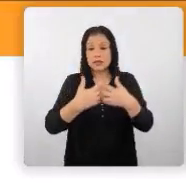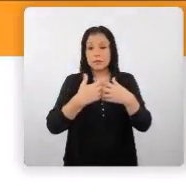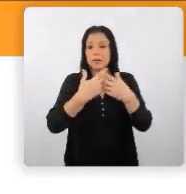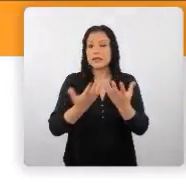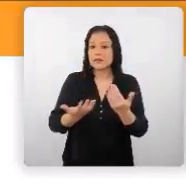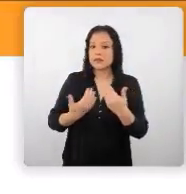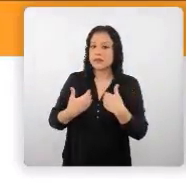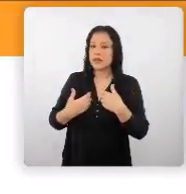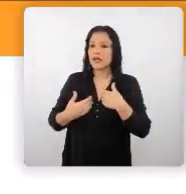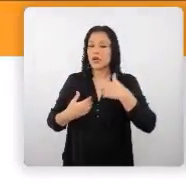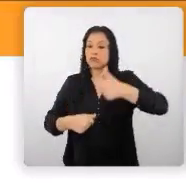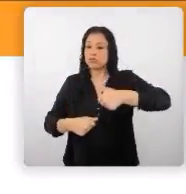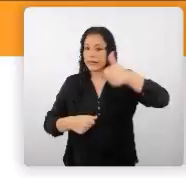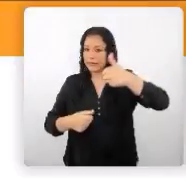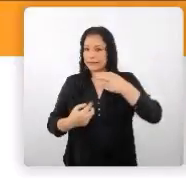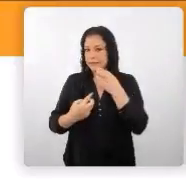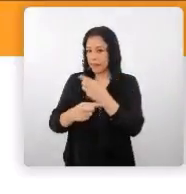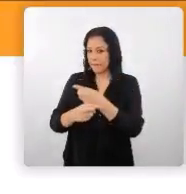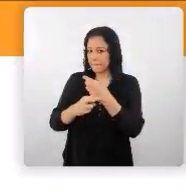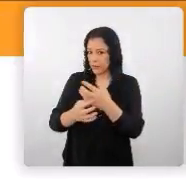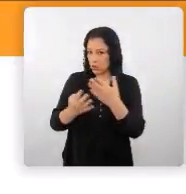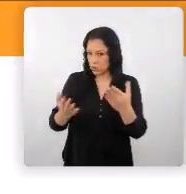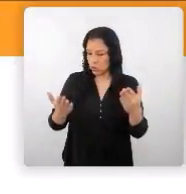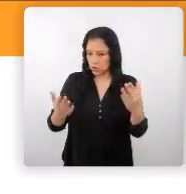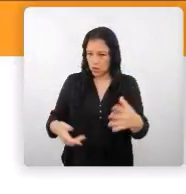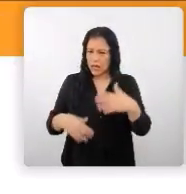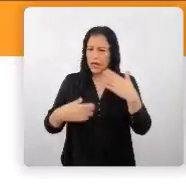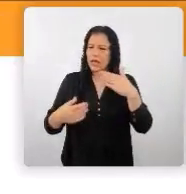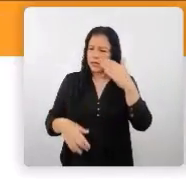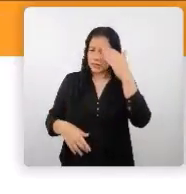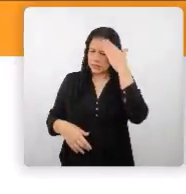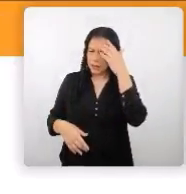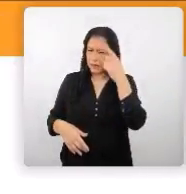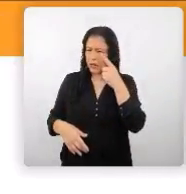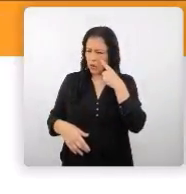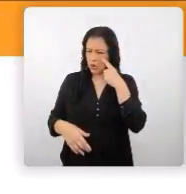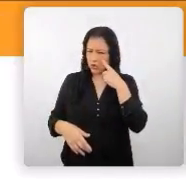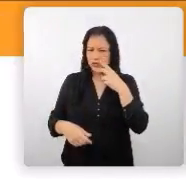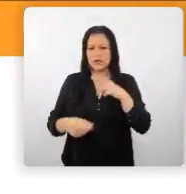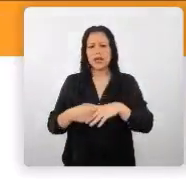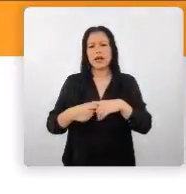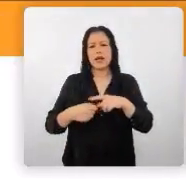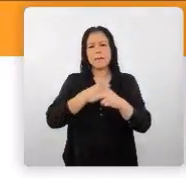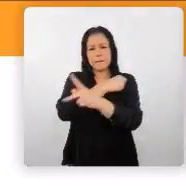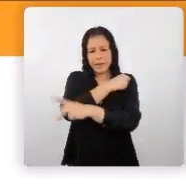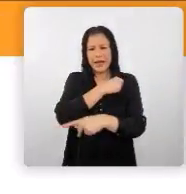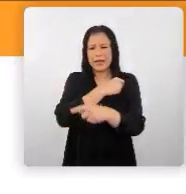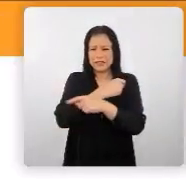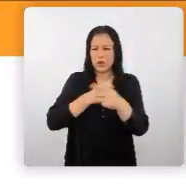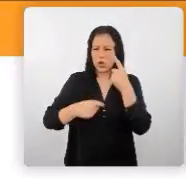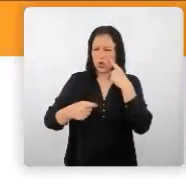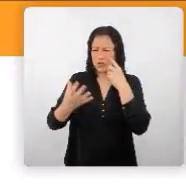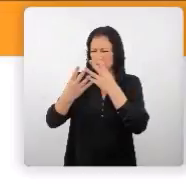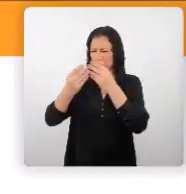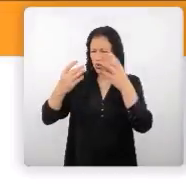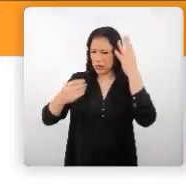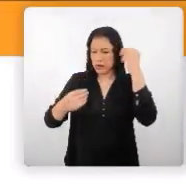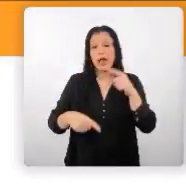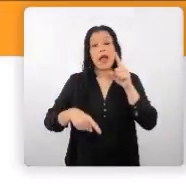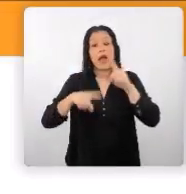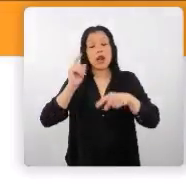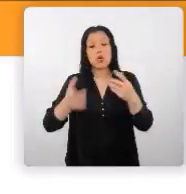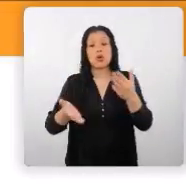con gerentes de producto que conocen bastante bien la región y el destino, ¿no? Incluso algunos hablan